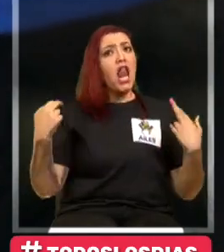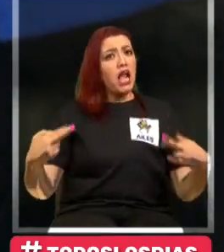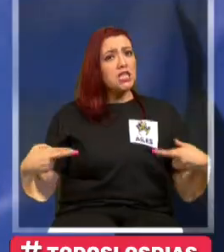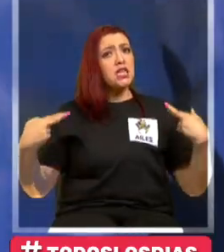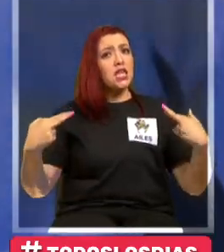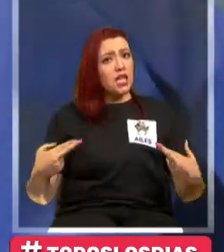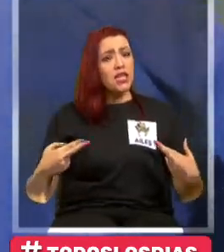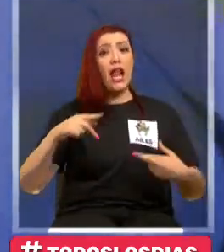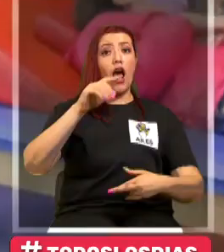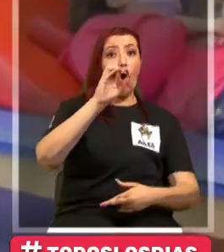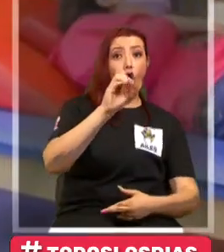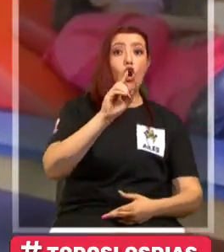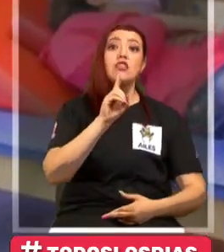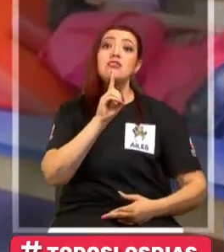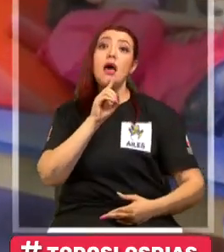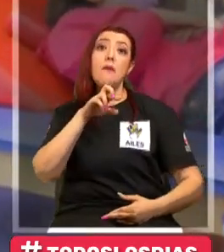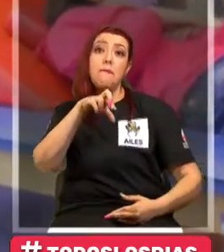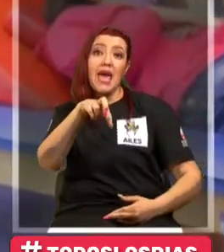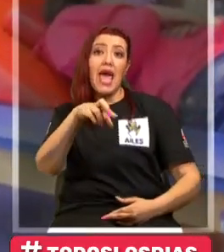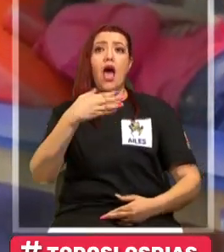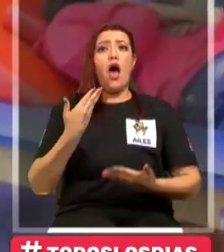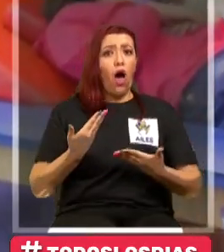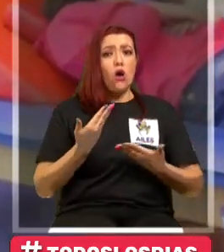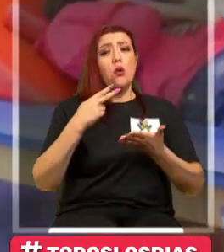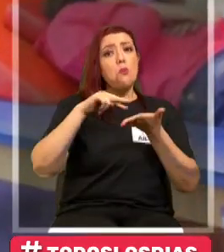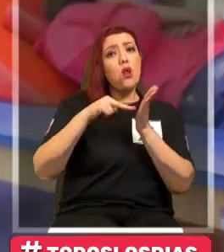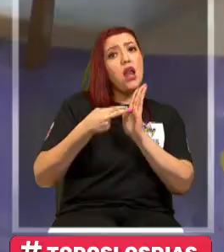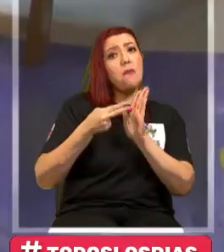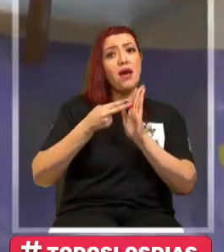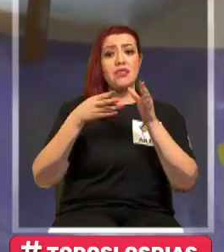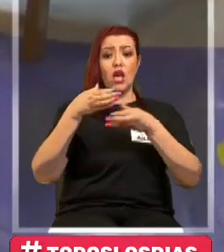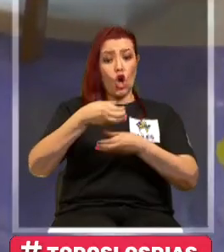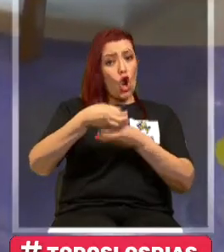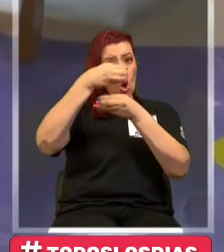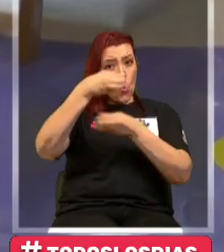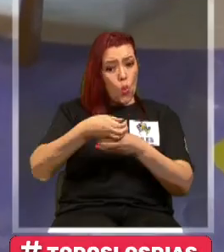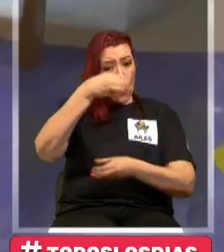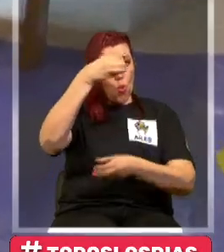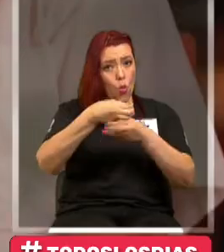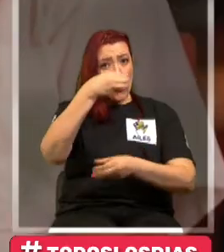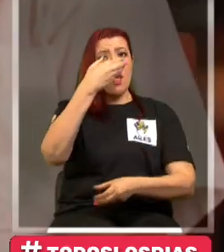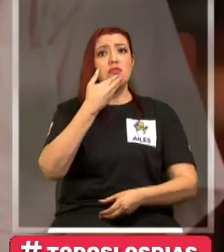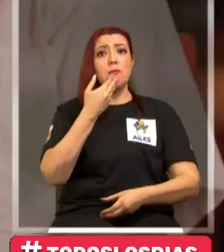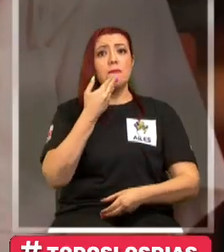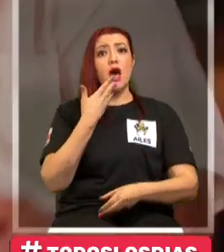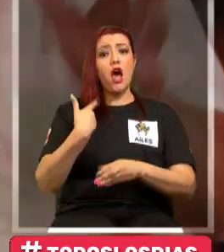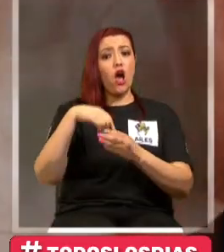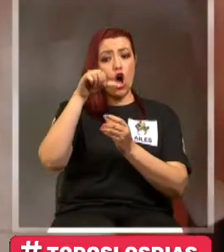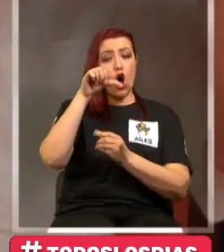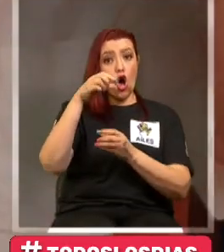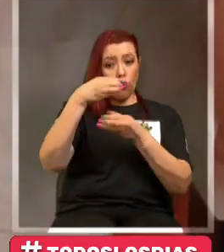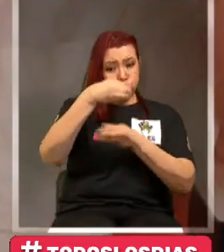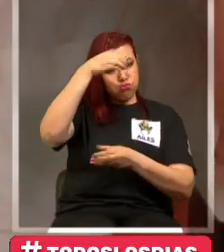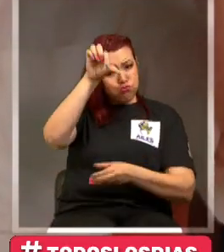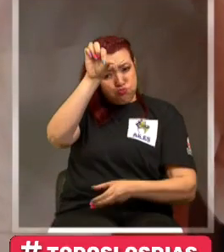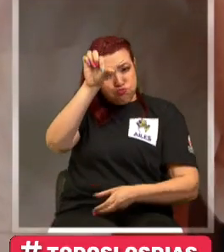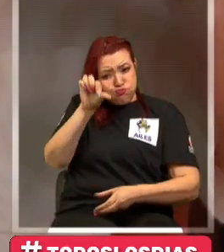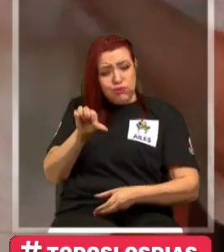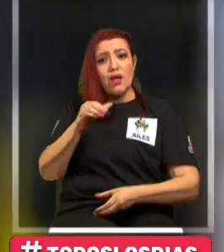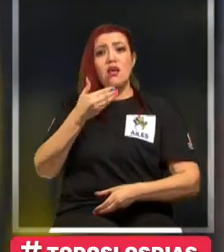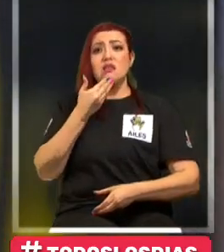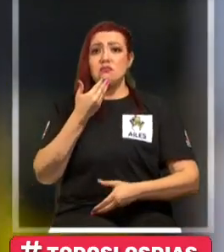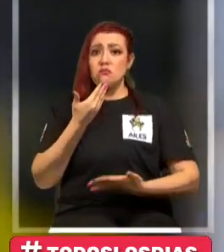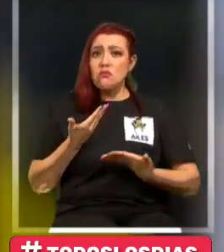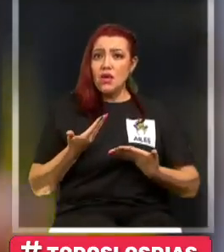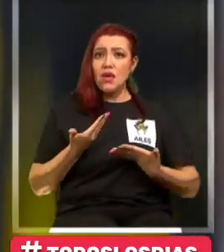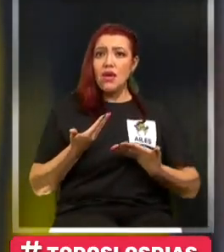OTP. Ahora con su problema en la columna, el corsé, que lo operaron. Entonces, claro,